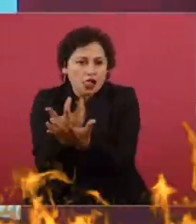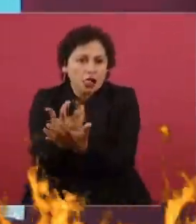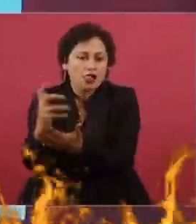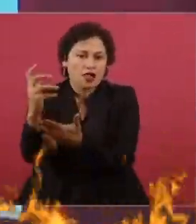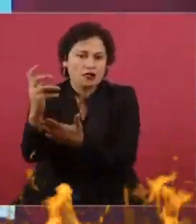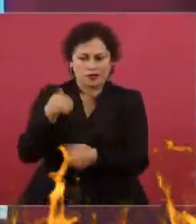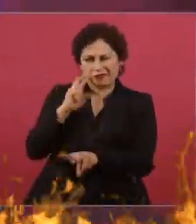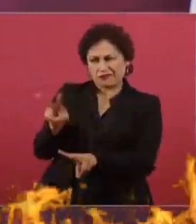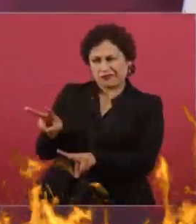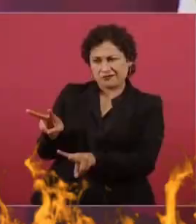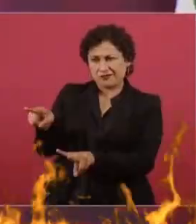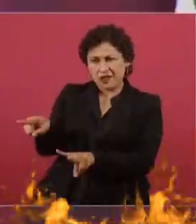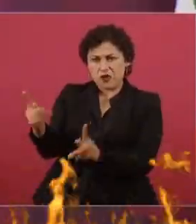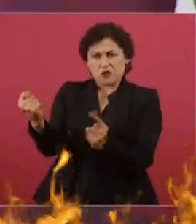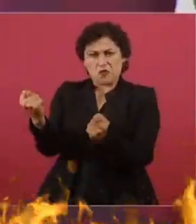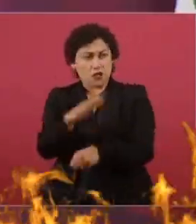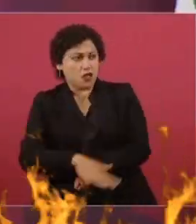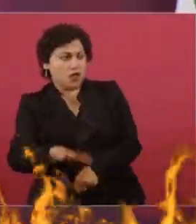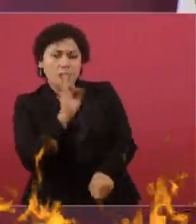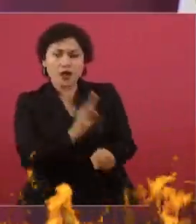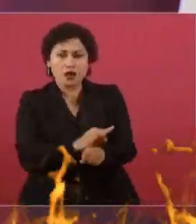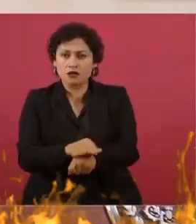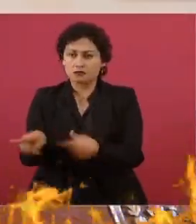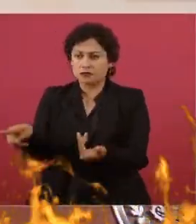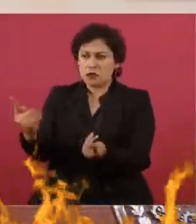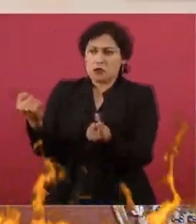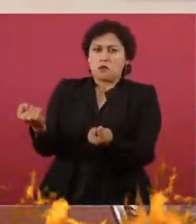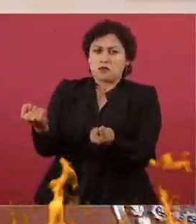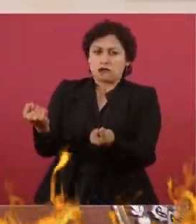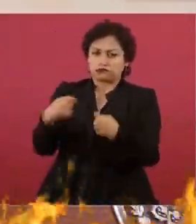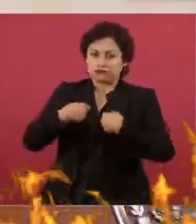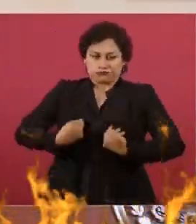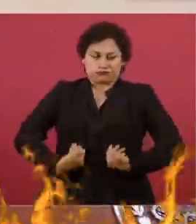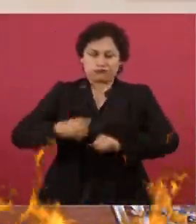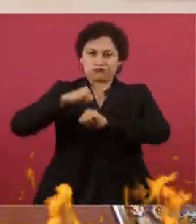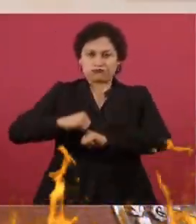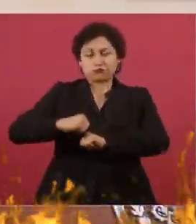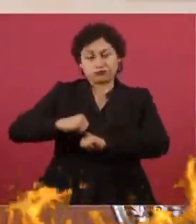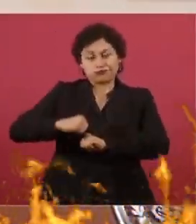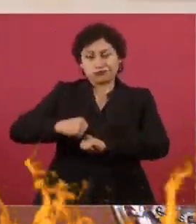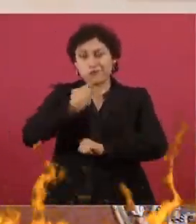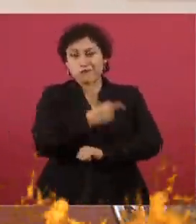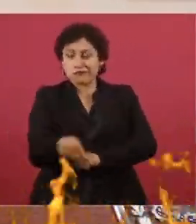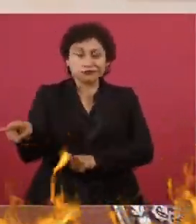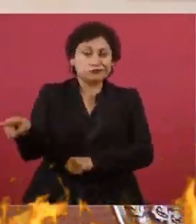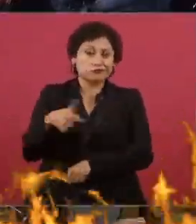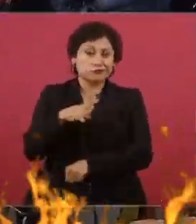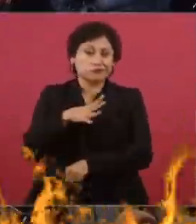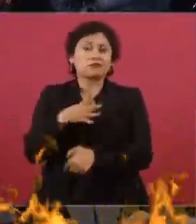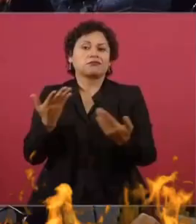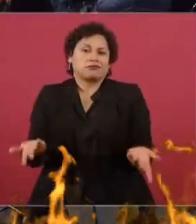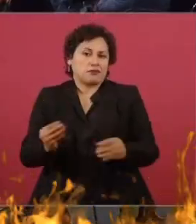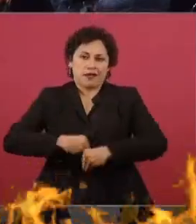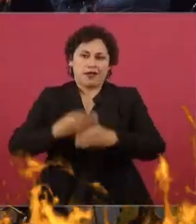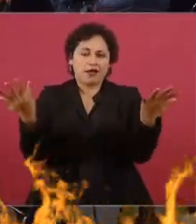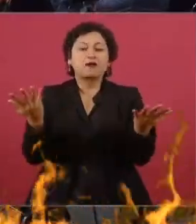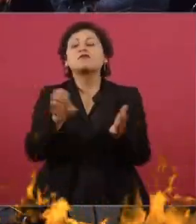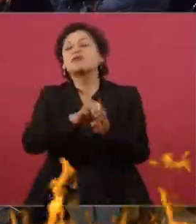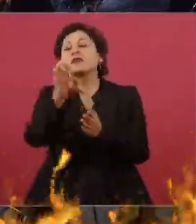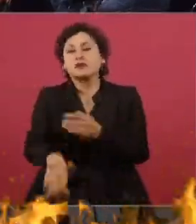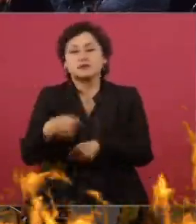que no les importa el bienestar del pueblo si soy autoridad si soy presidente Cómo no los voy a denunciar Cómo no cuando menos